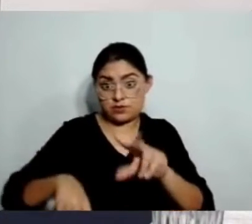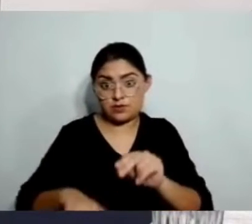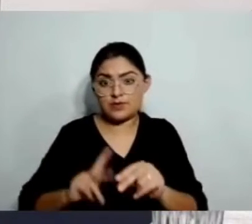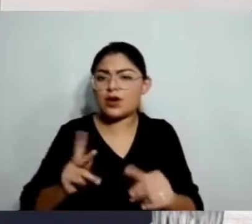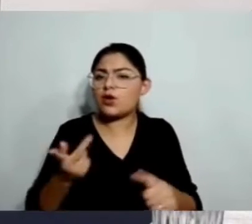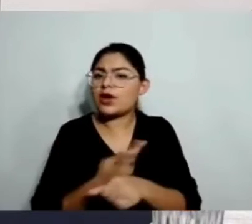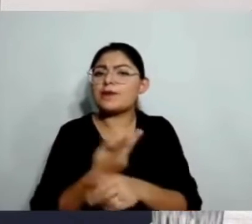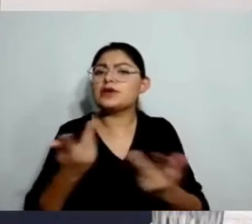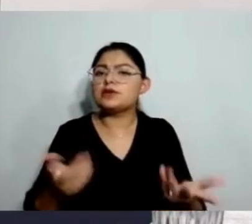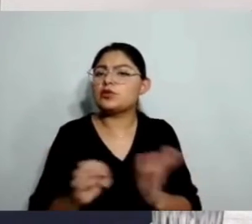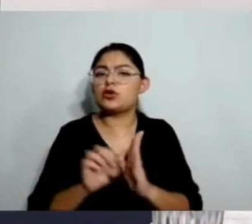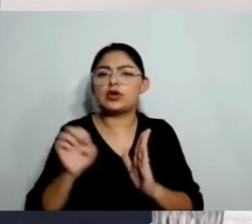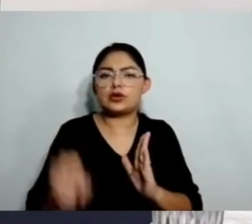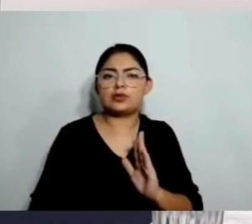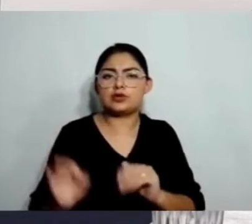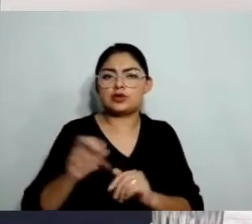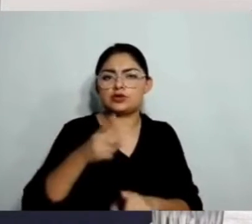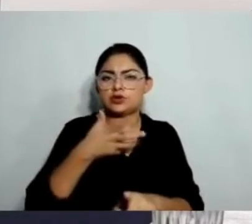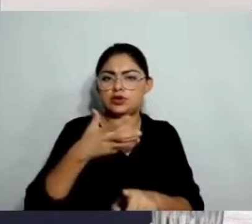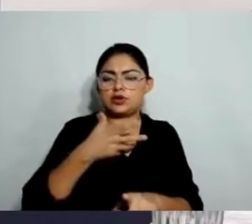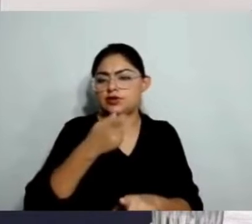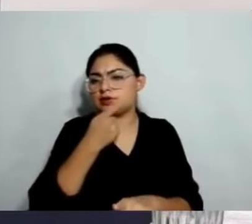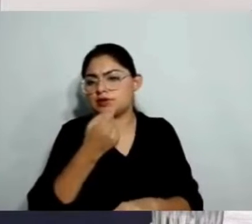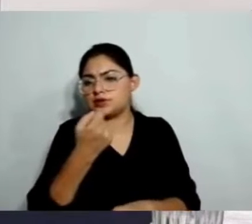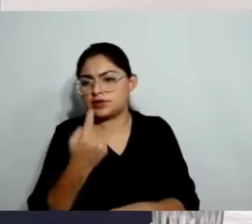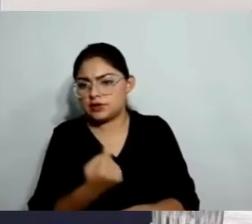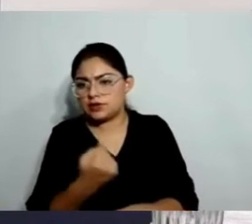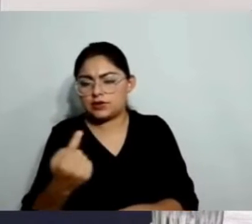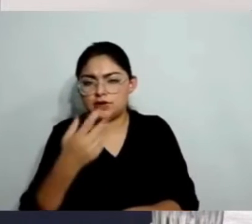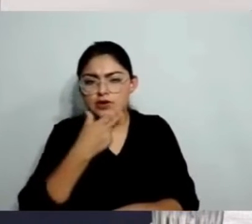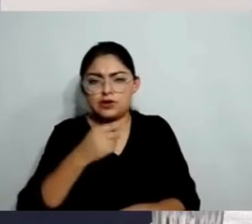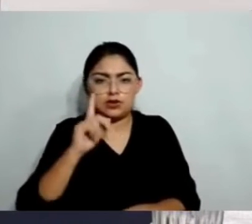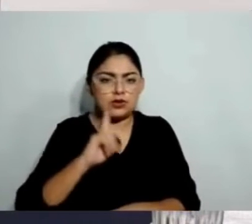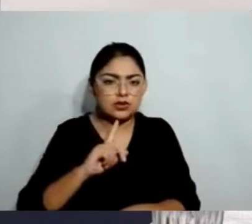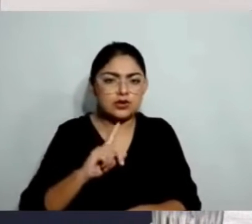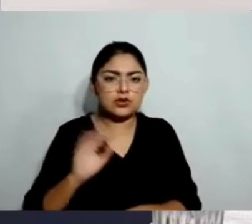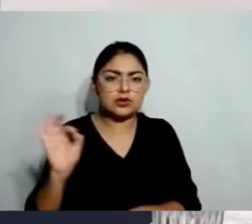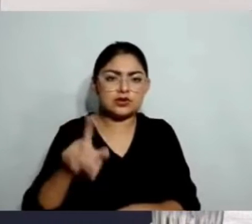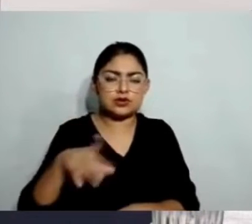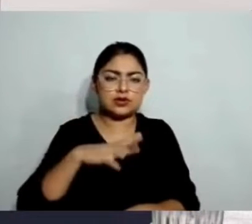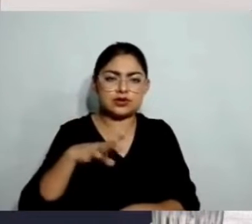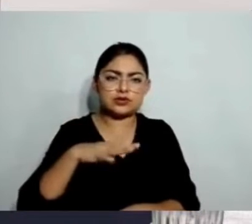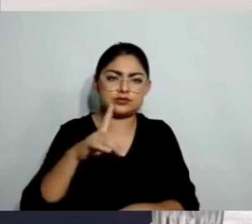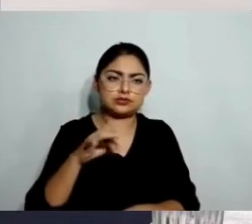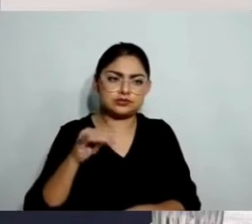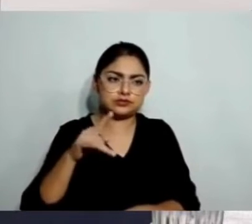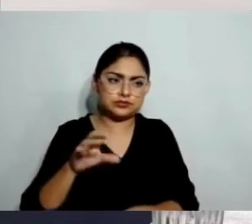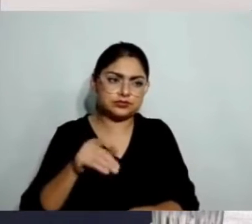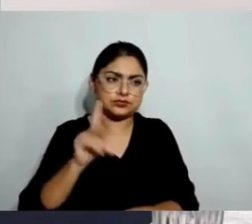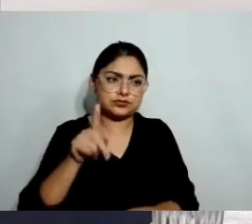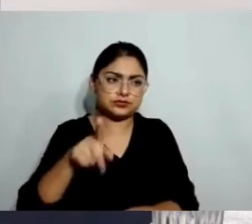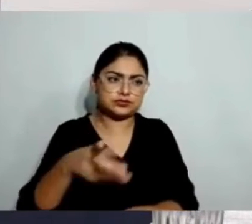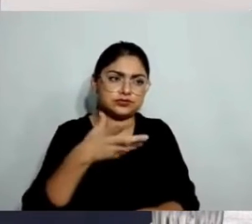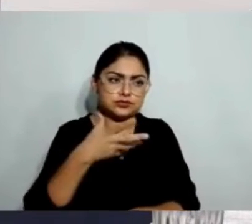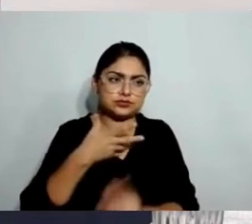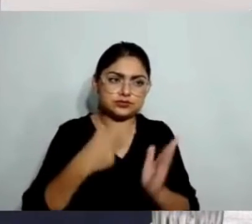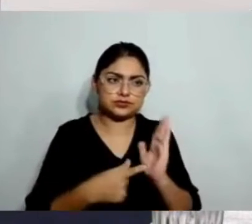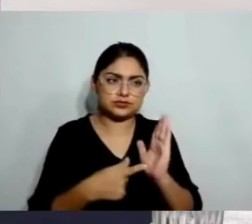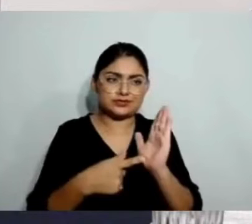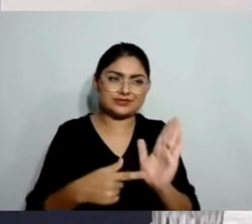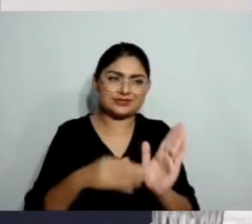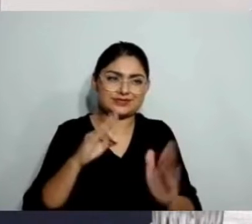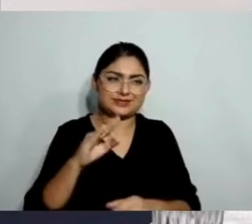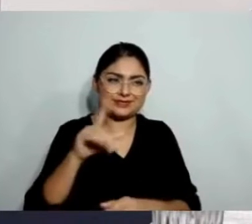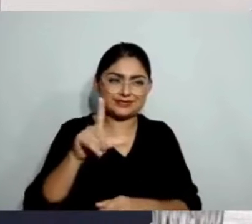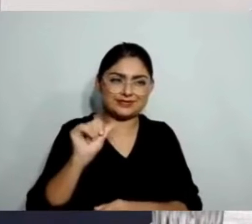que de de manera evidente o de manera muy probable cometió un delito y estás en una estación de flagrancia bueno no se le puede det tener